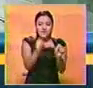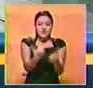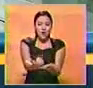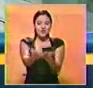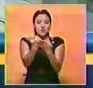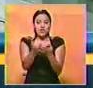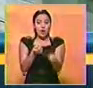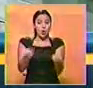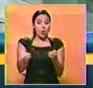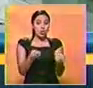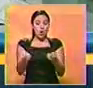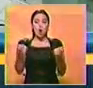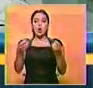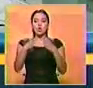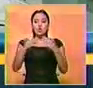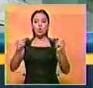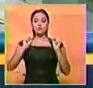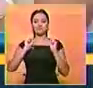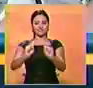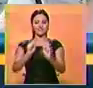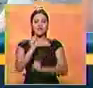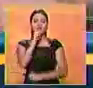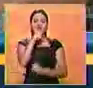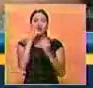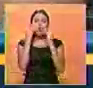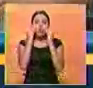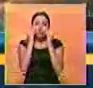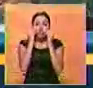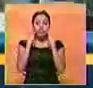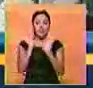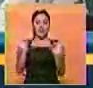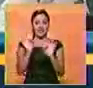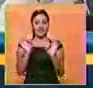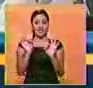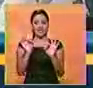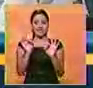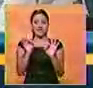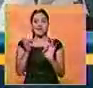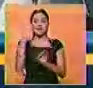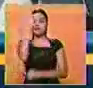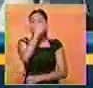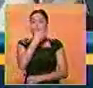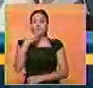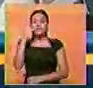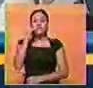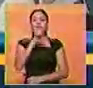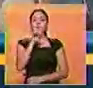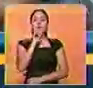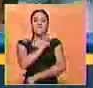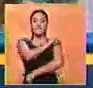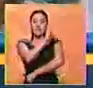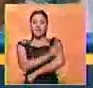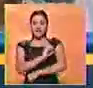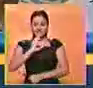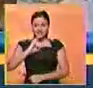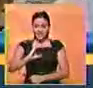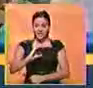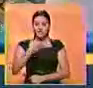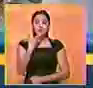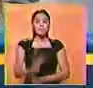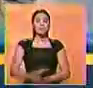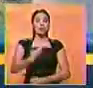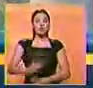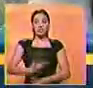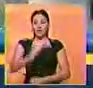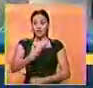a controlar todo lo que es el antienvejecimiento, ¿verdad? En este caso es una mascarilla basada en vitamina C, que es un gran regulador